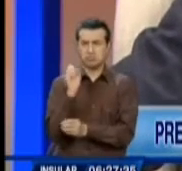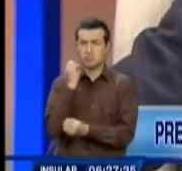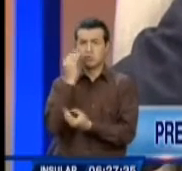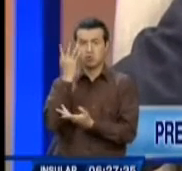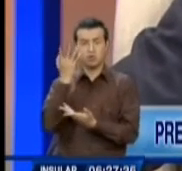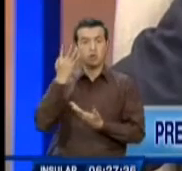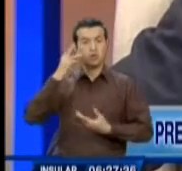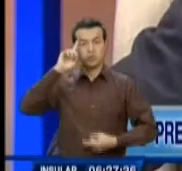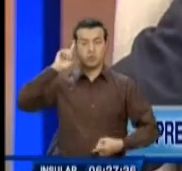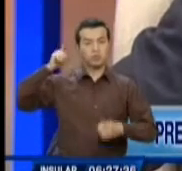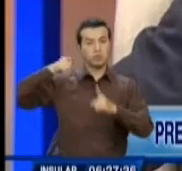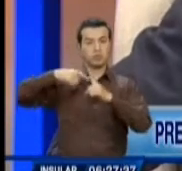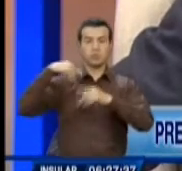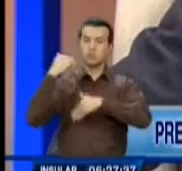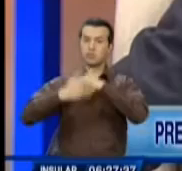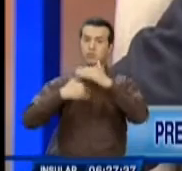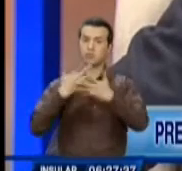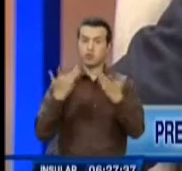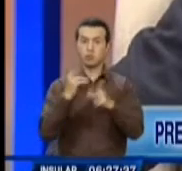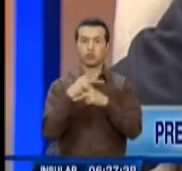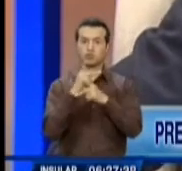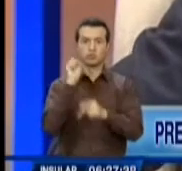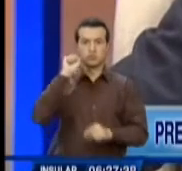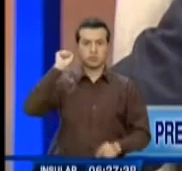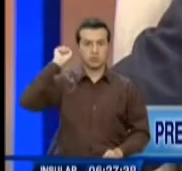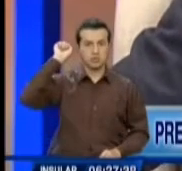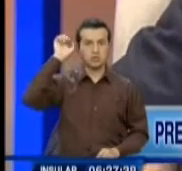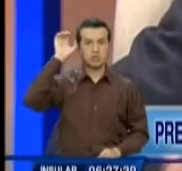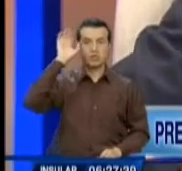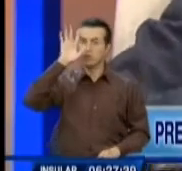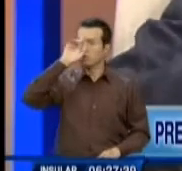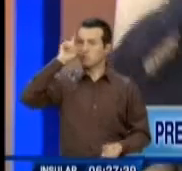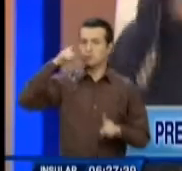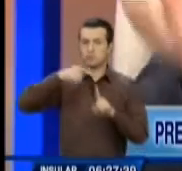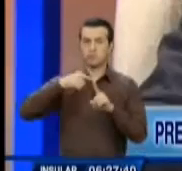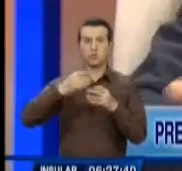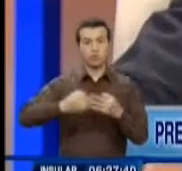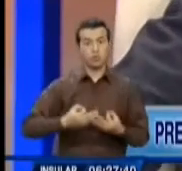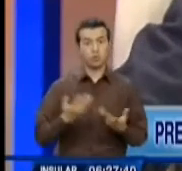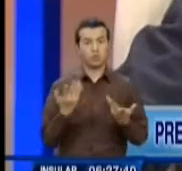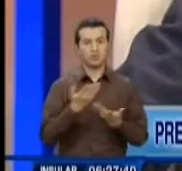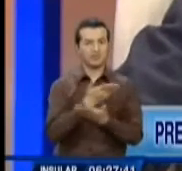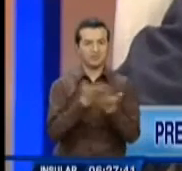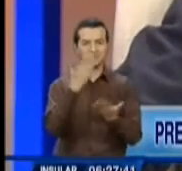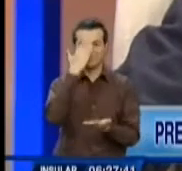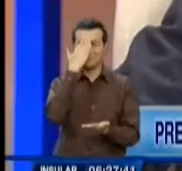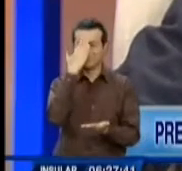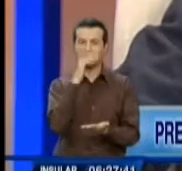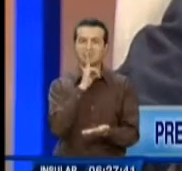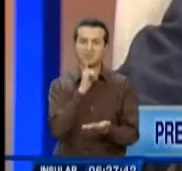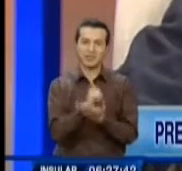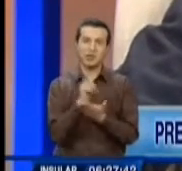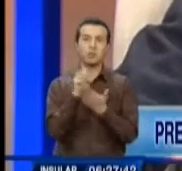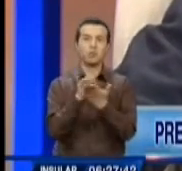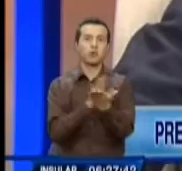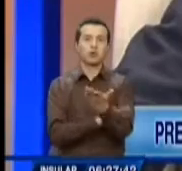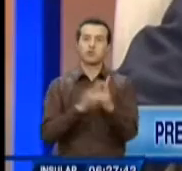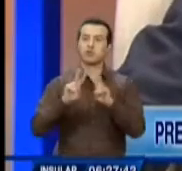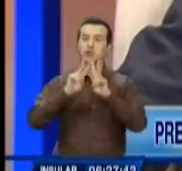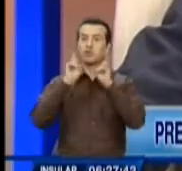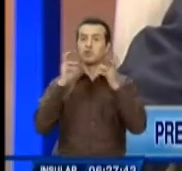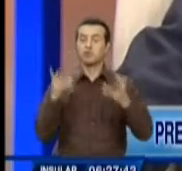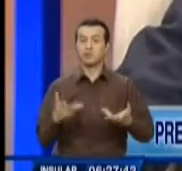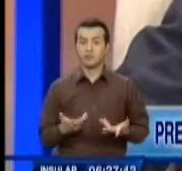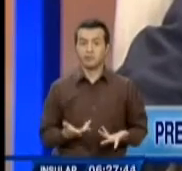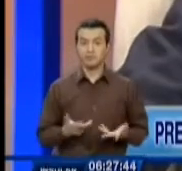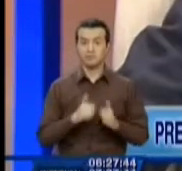a ser un proceso de producción cinematográfica. Encuentros con el cine, que es como la mamá de este proyecto, es un proyecto